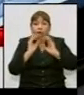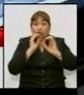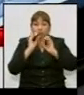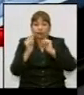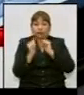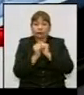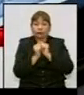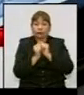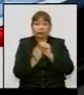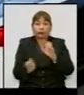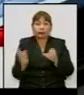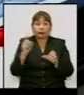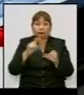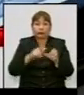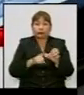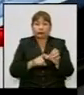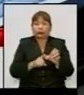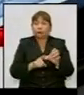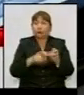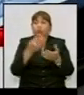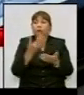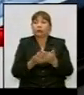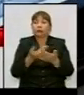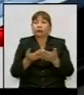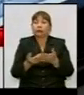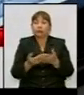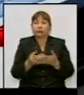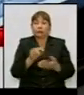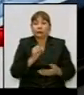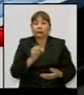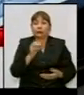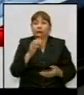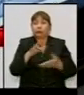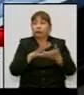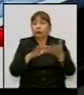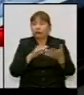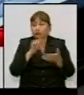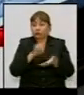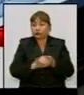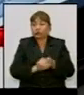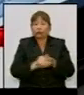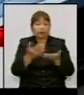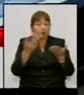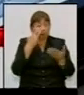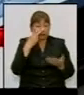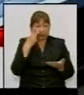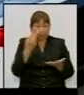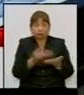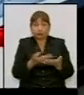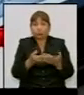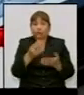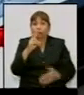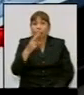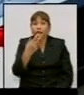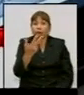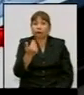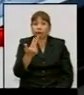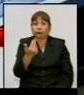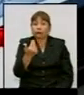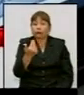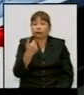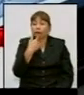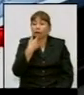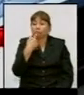también incorporan la literatura sobre ciberespacio. Como podemos ver y apreciar acá, desde el 2013 la Fuerza Aérea